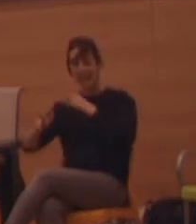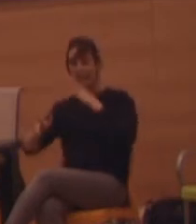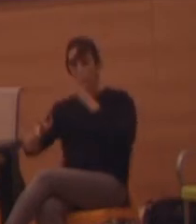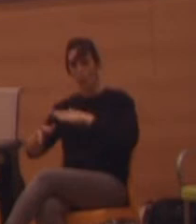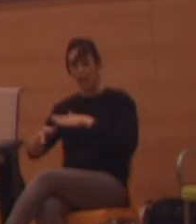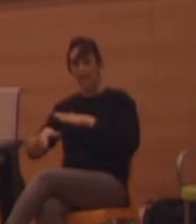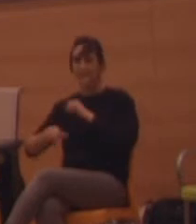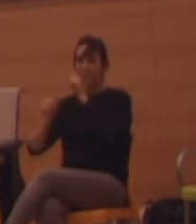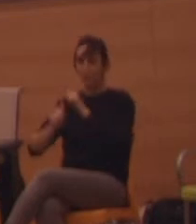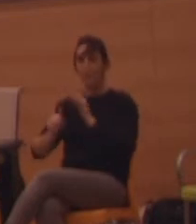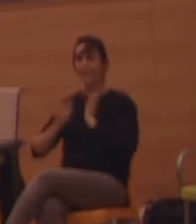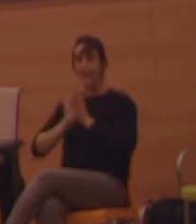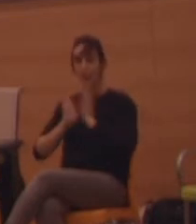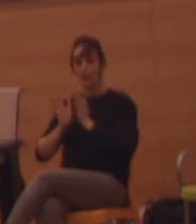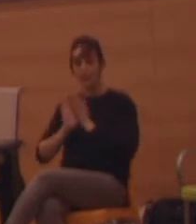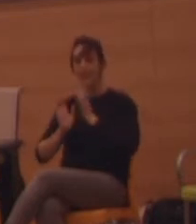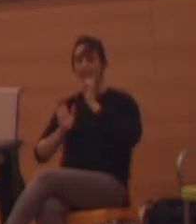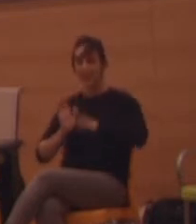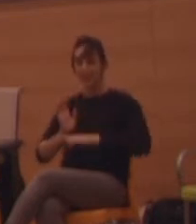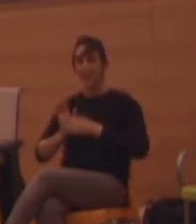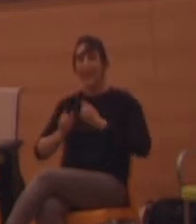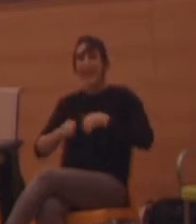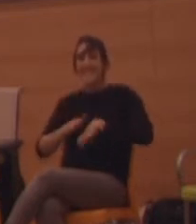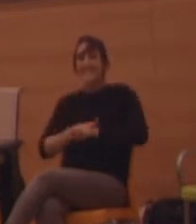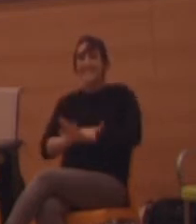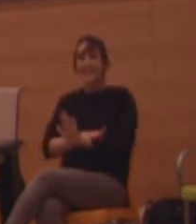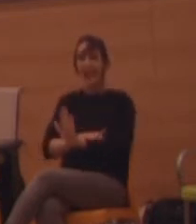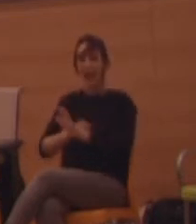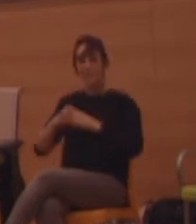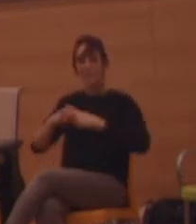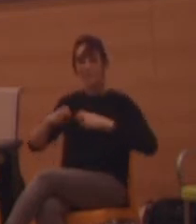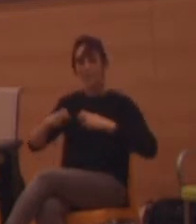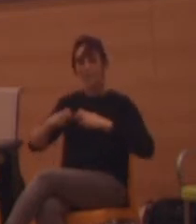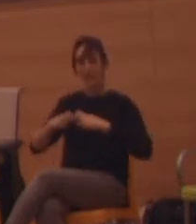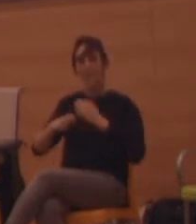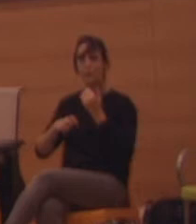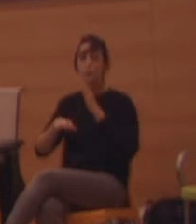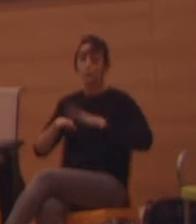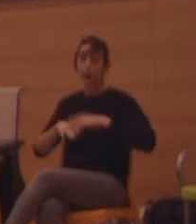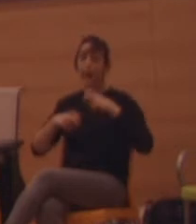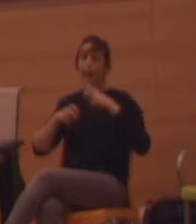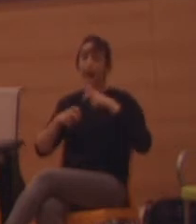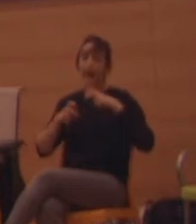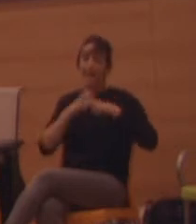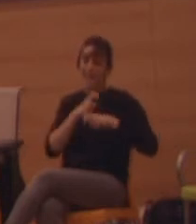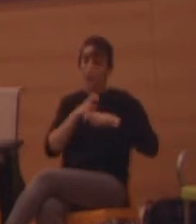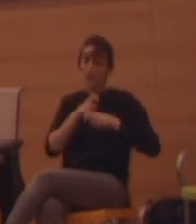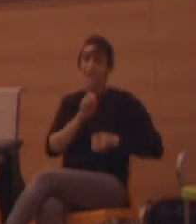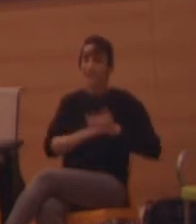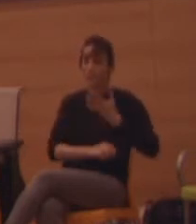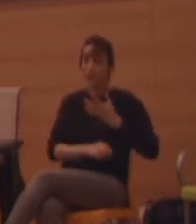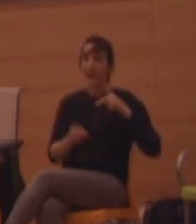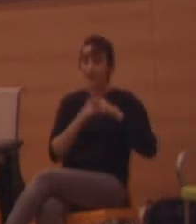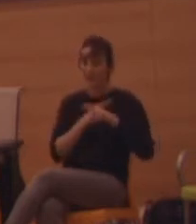forma terapéutica, hacer el desbridamiento, bien como prevención si tenemos hiperkeratosis para evitar lesiones que aparezcan,